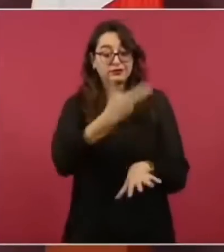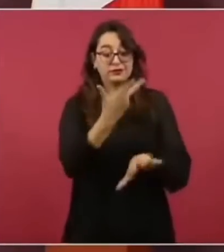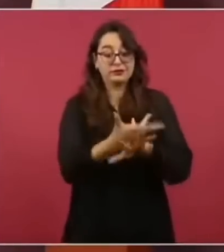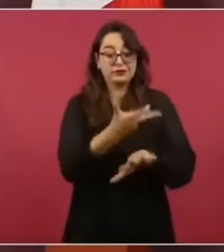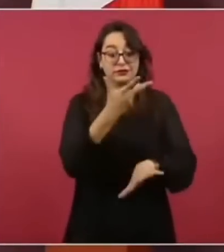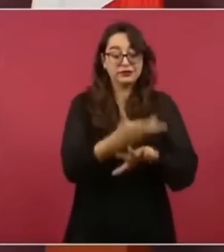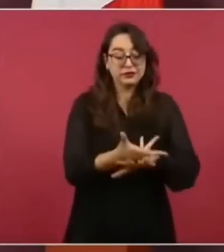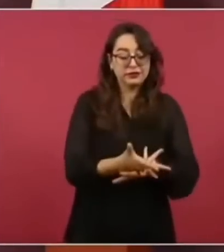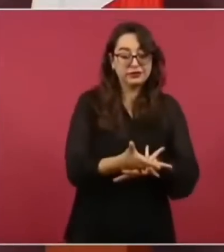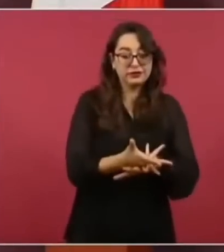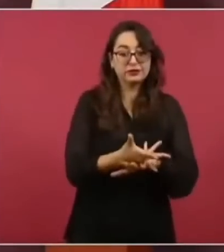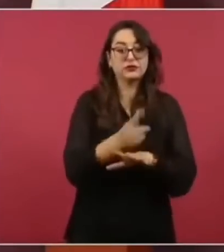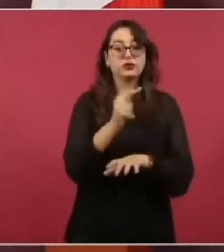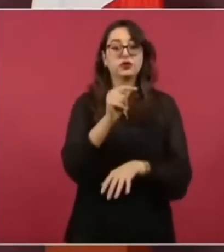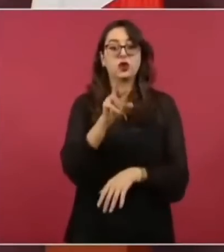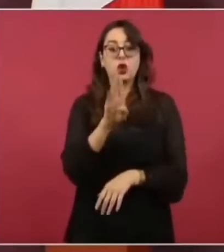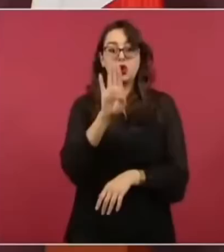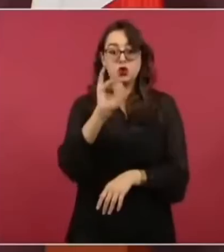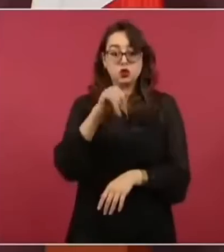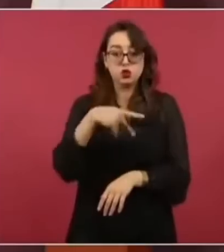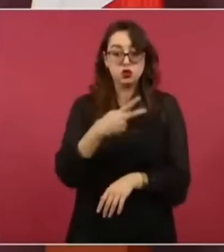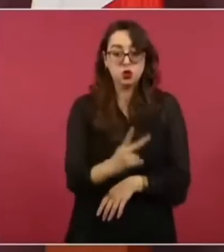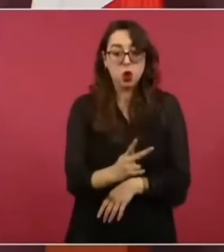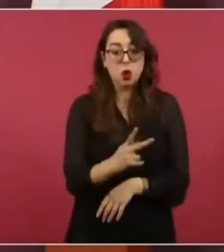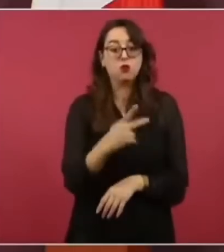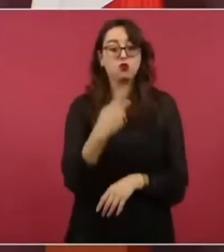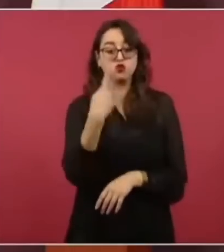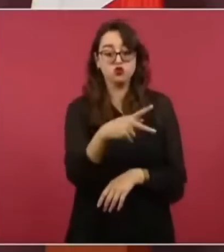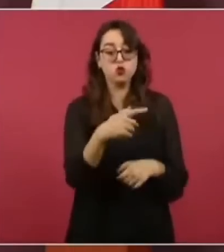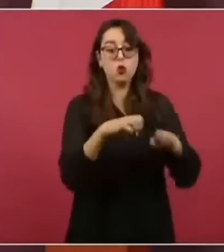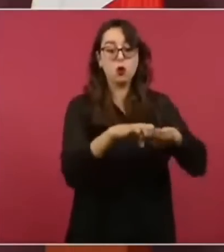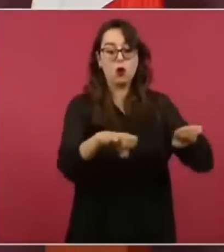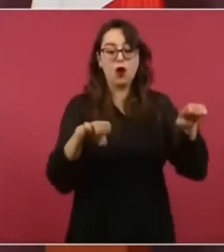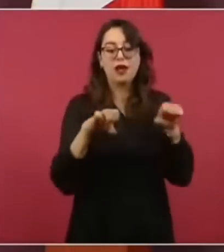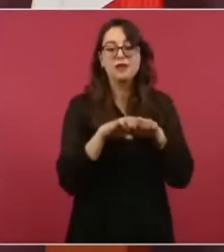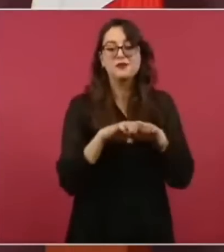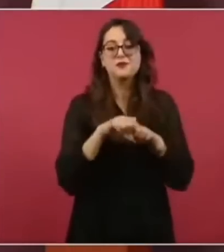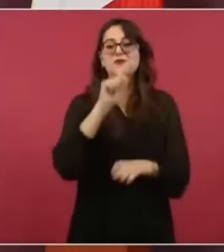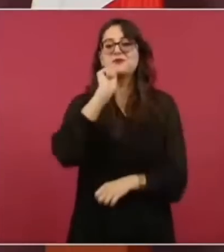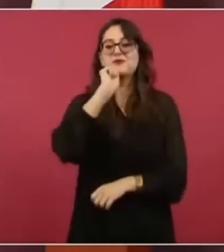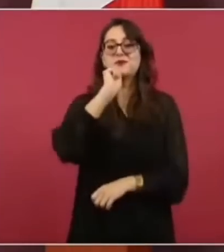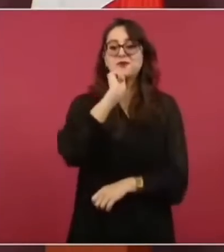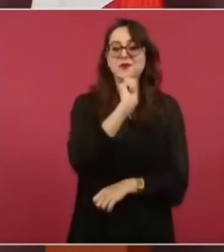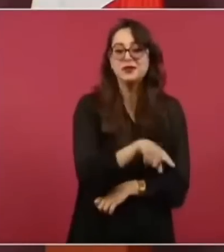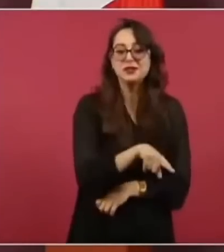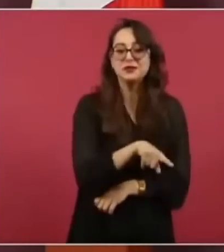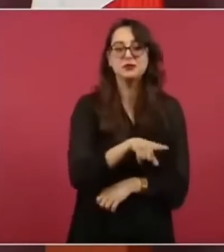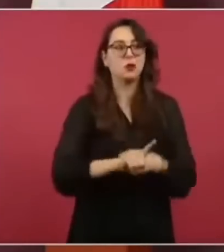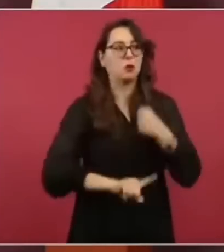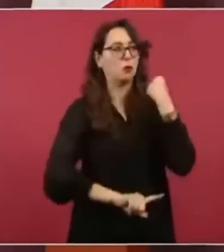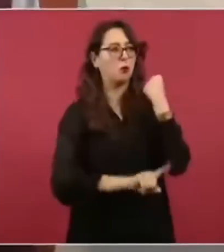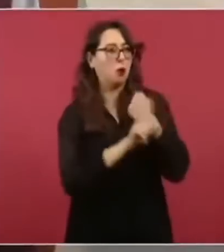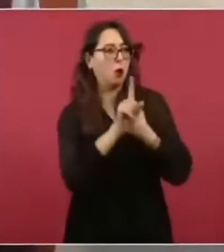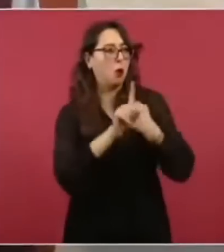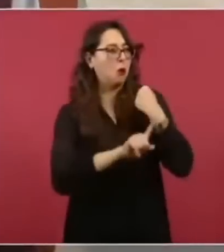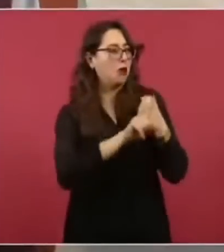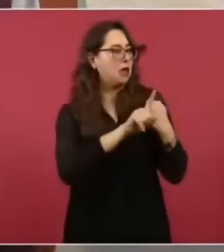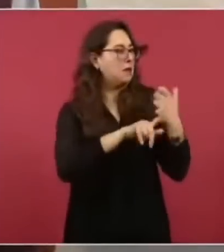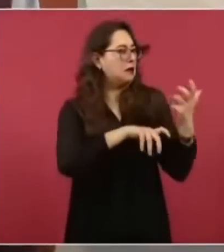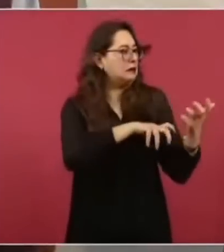azuzar a integrantes de ciertos estratos de la sociedad